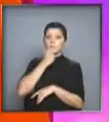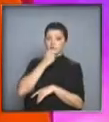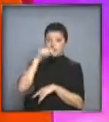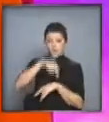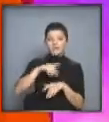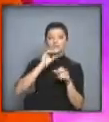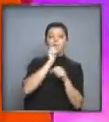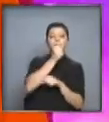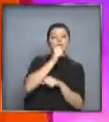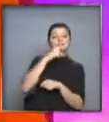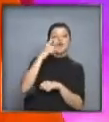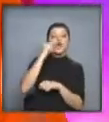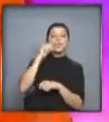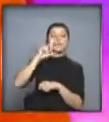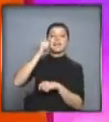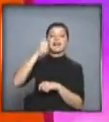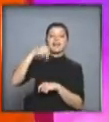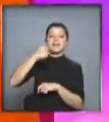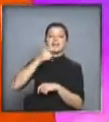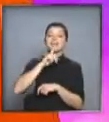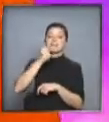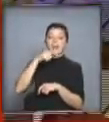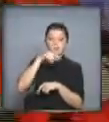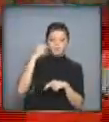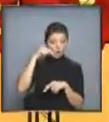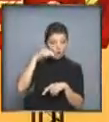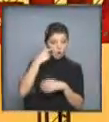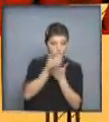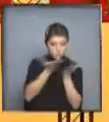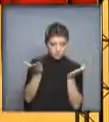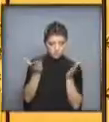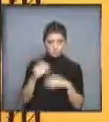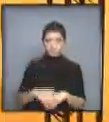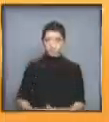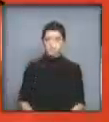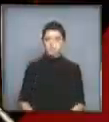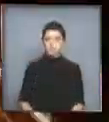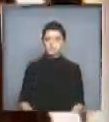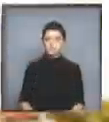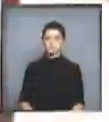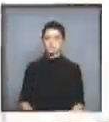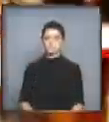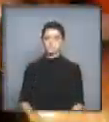Hay un comentario que hizo que queremos compartir para debatirlo, vaya no. Vamos a verlo.